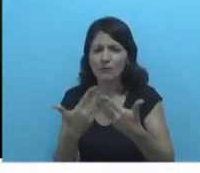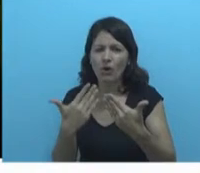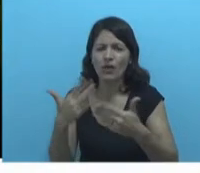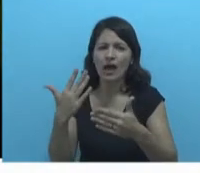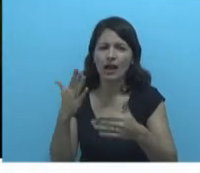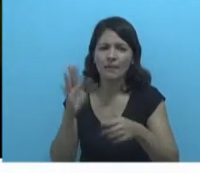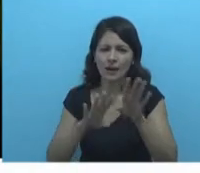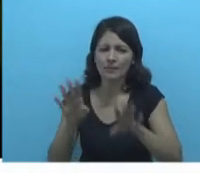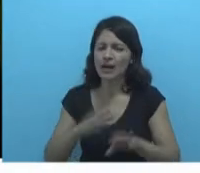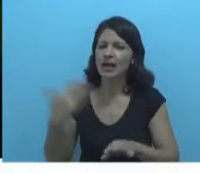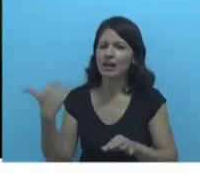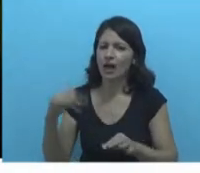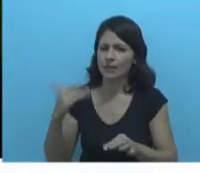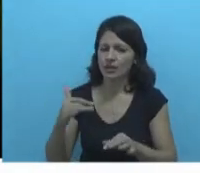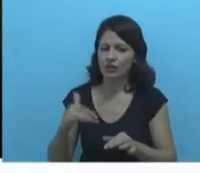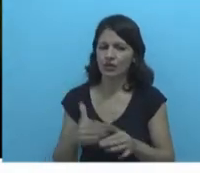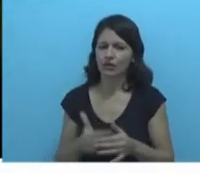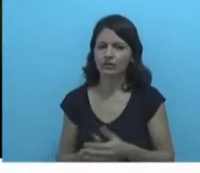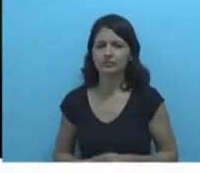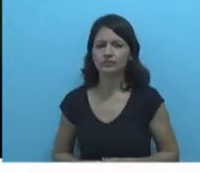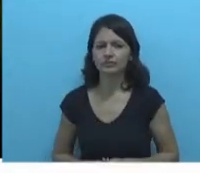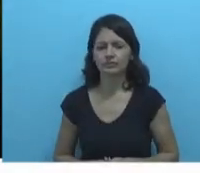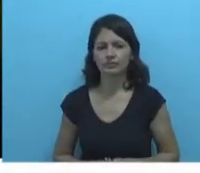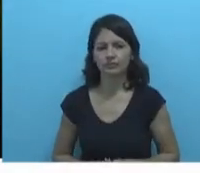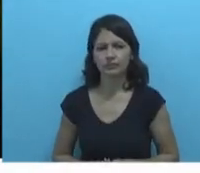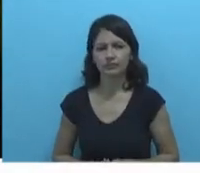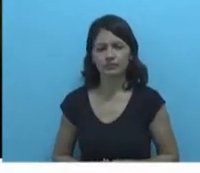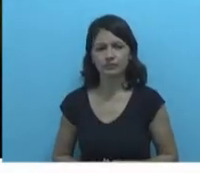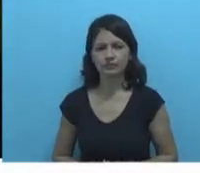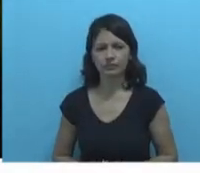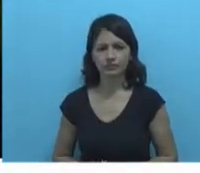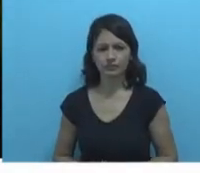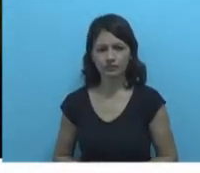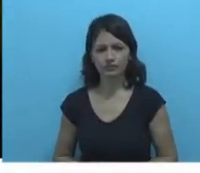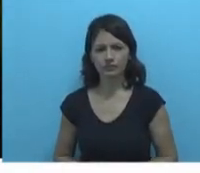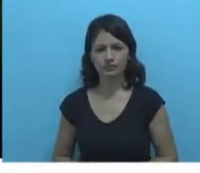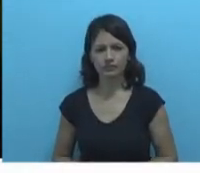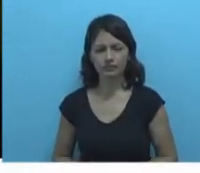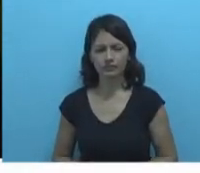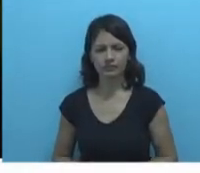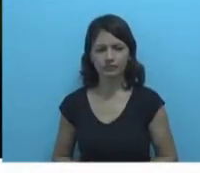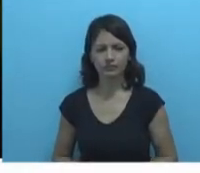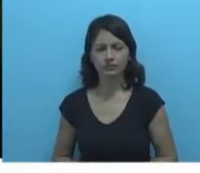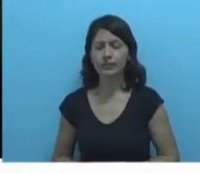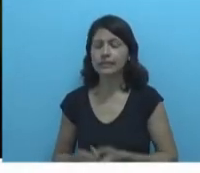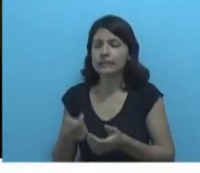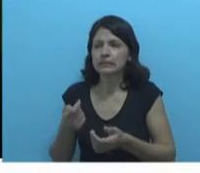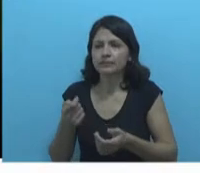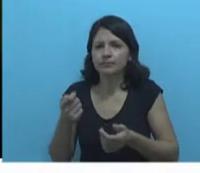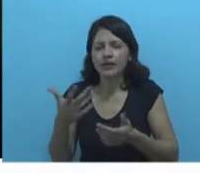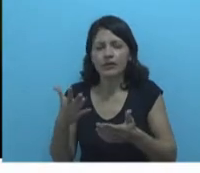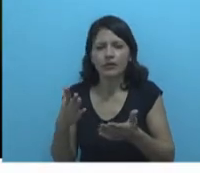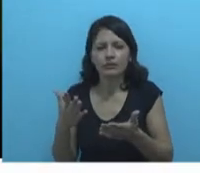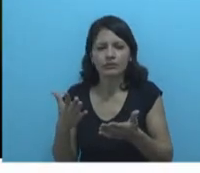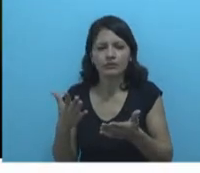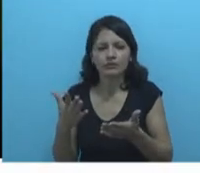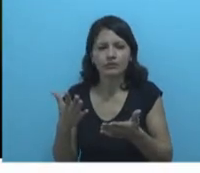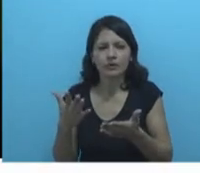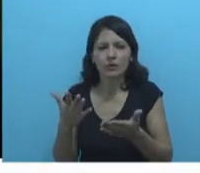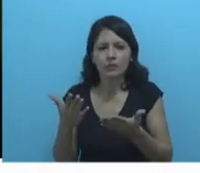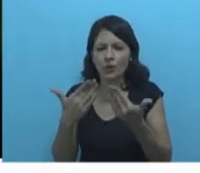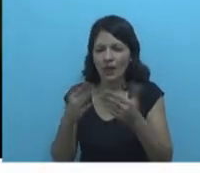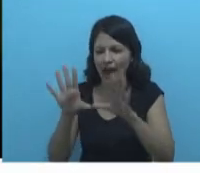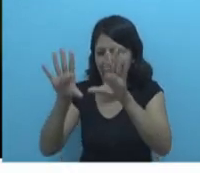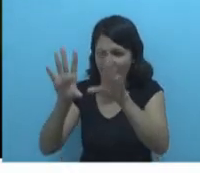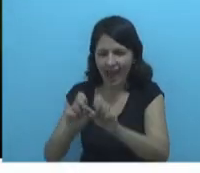estos desarrollos. Ahora, paradójicamente, no se pueden romper las fronteras para acceder